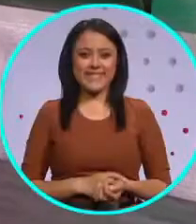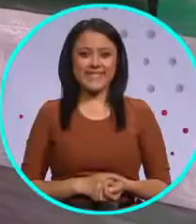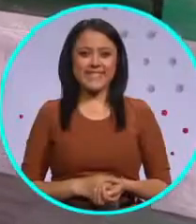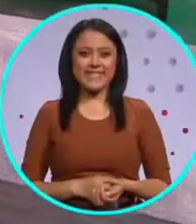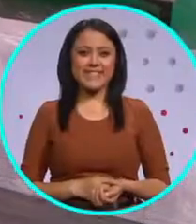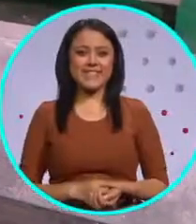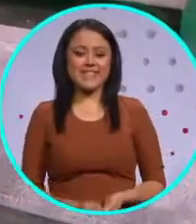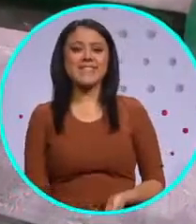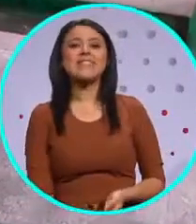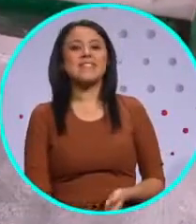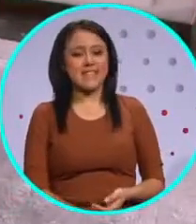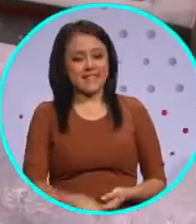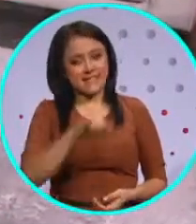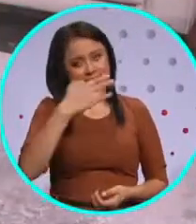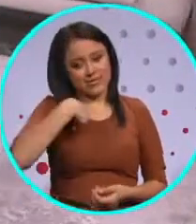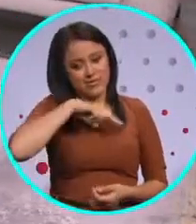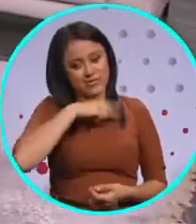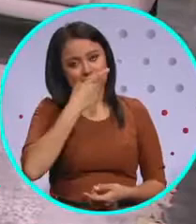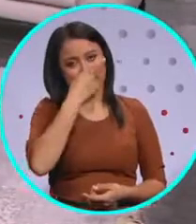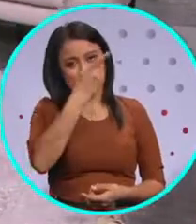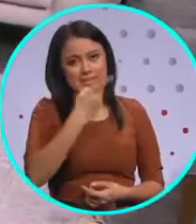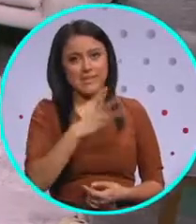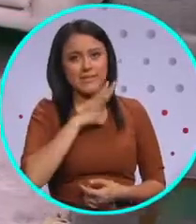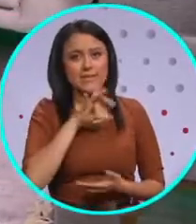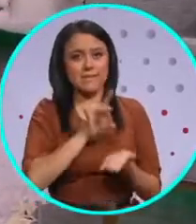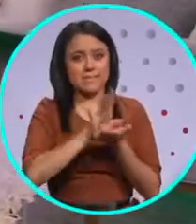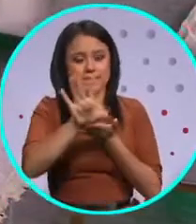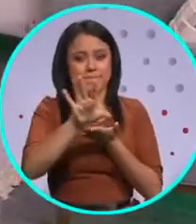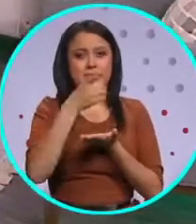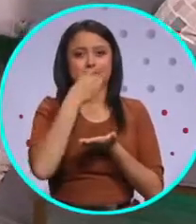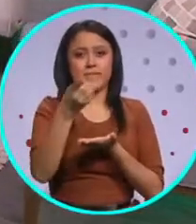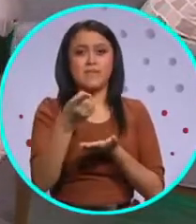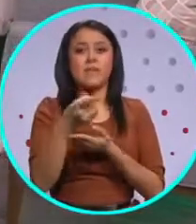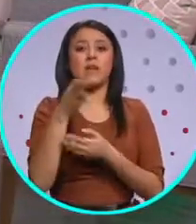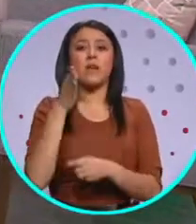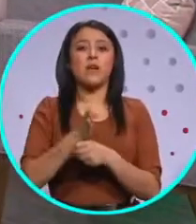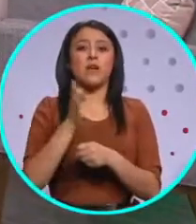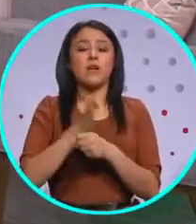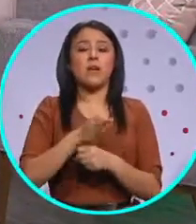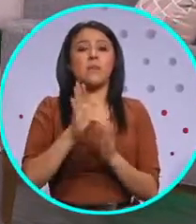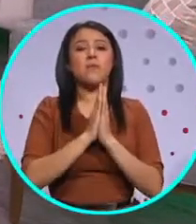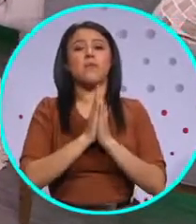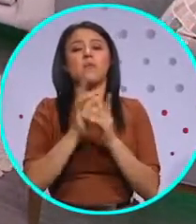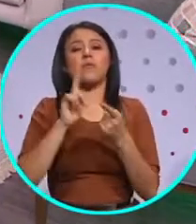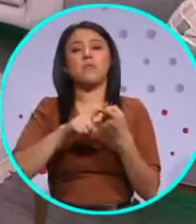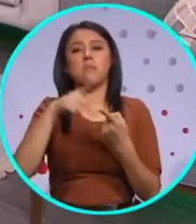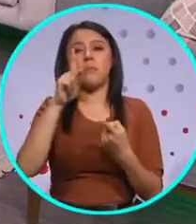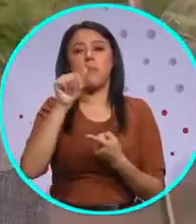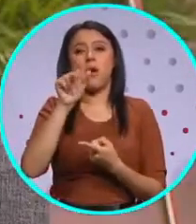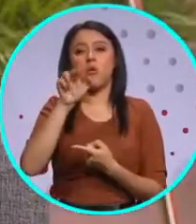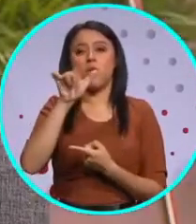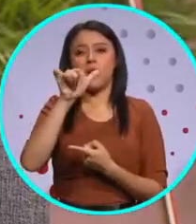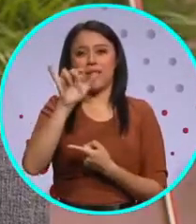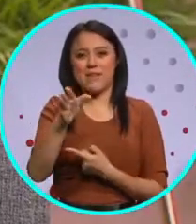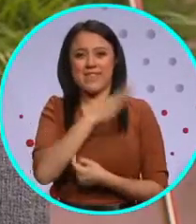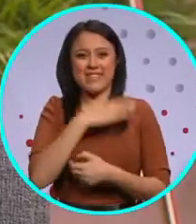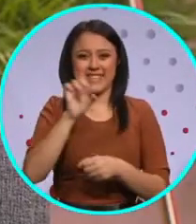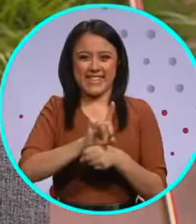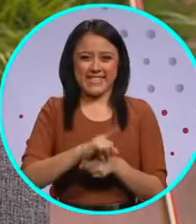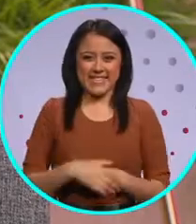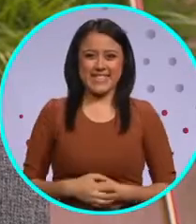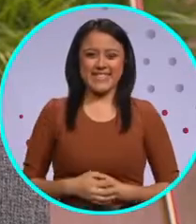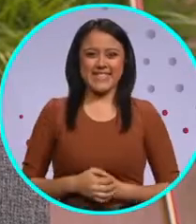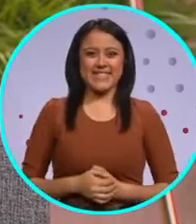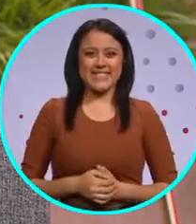pues aquí por supuesto le pasaremos el mensaje y mientras tanto voy con paulina de donaciones para buenos días con la constancia buenos